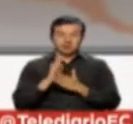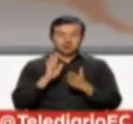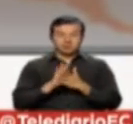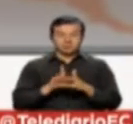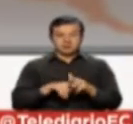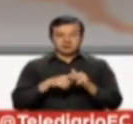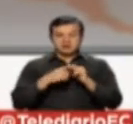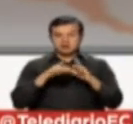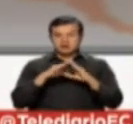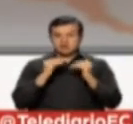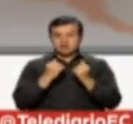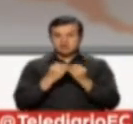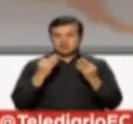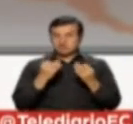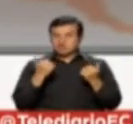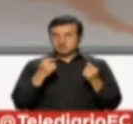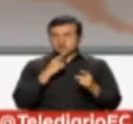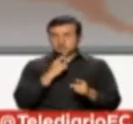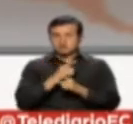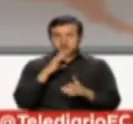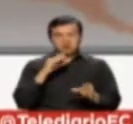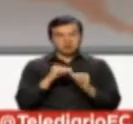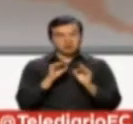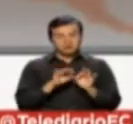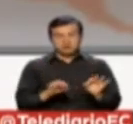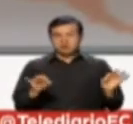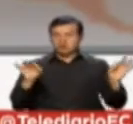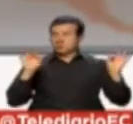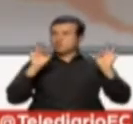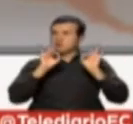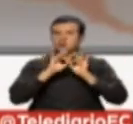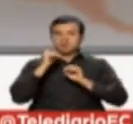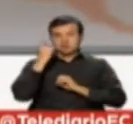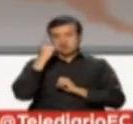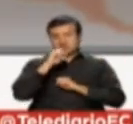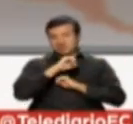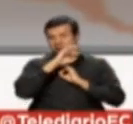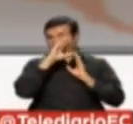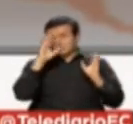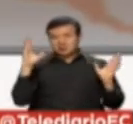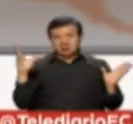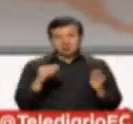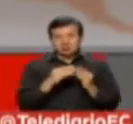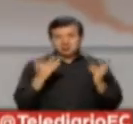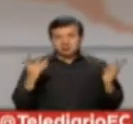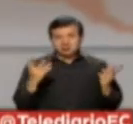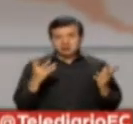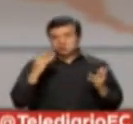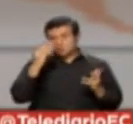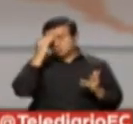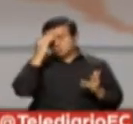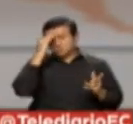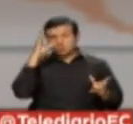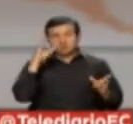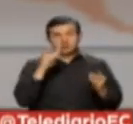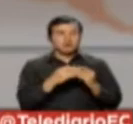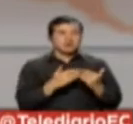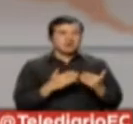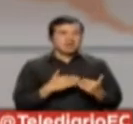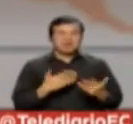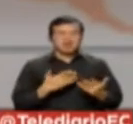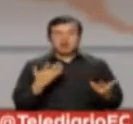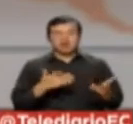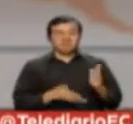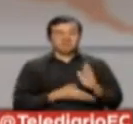clases funciona bien creo que eso es importante para entender lo que es el sistema educativo porque no es fácil no es